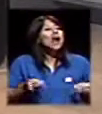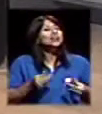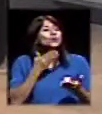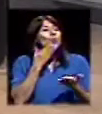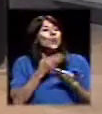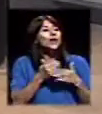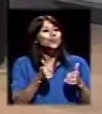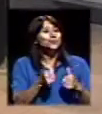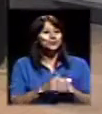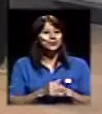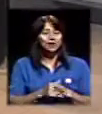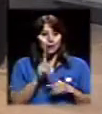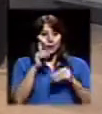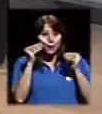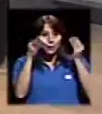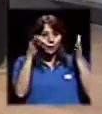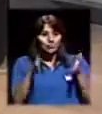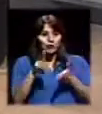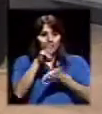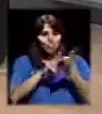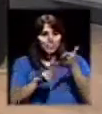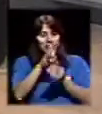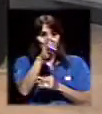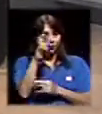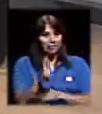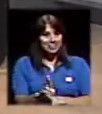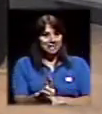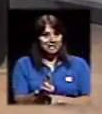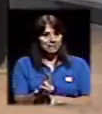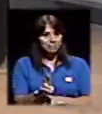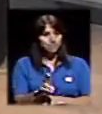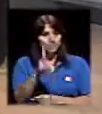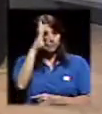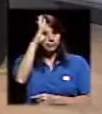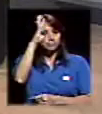Un profesor de la Universidad de Costa Rica salió con esta idea.